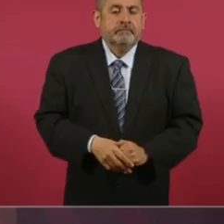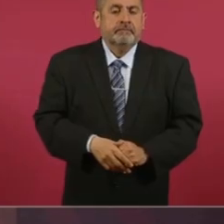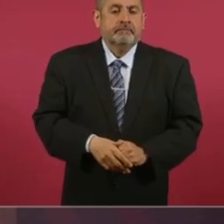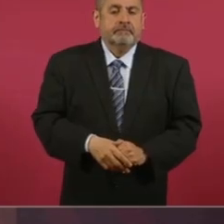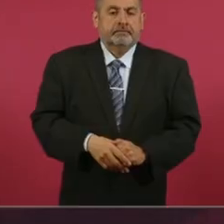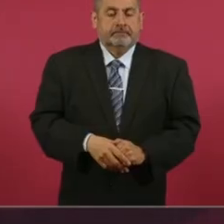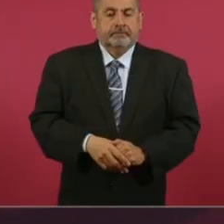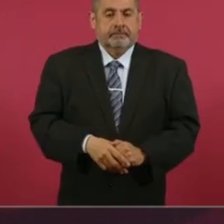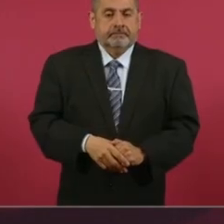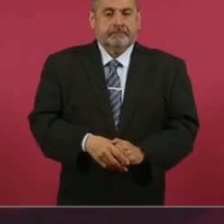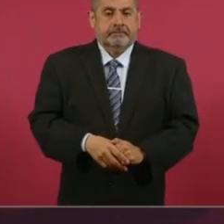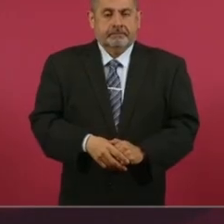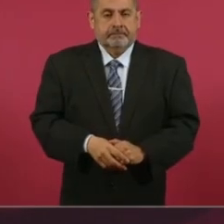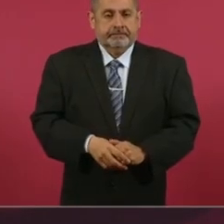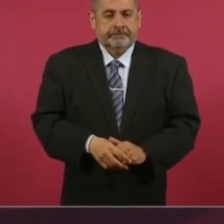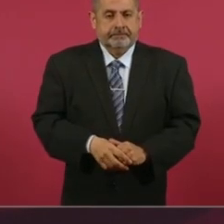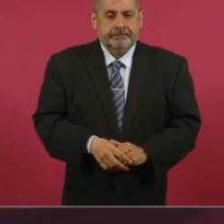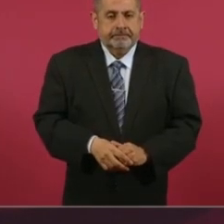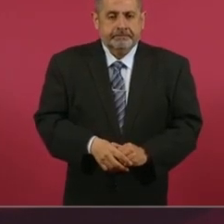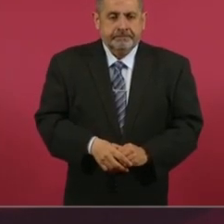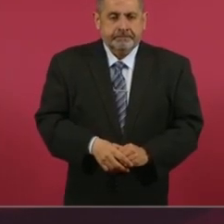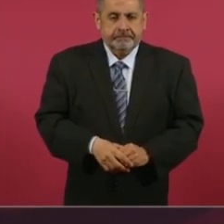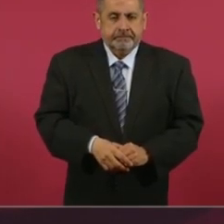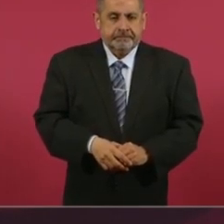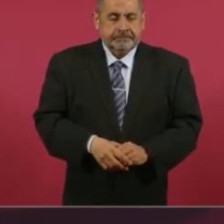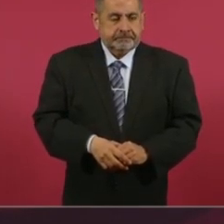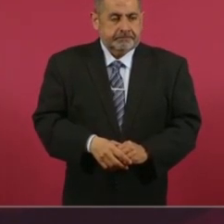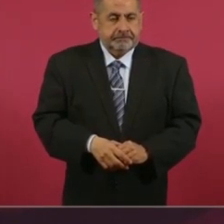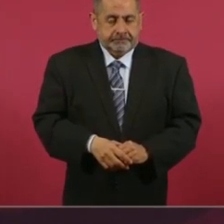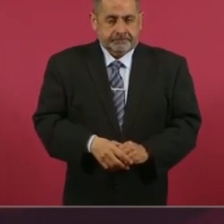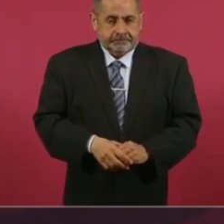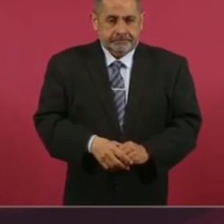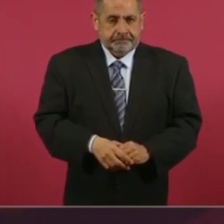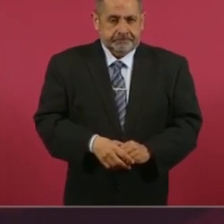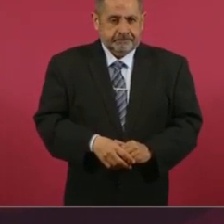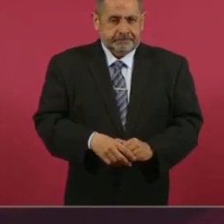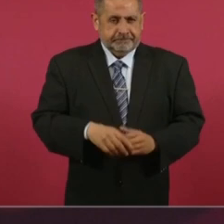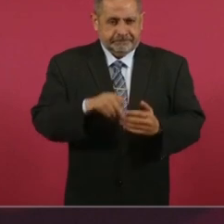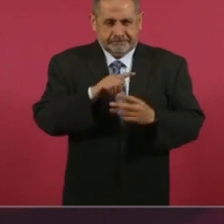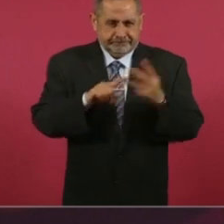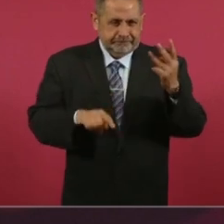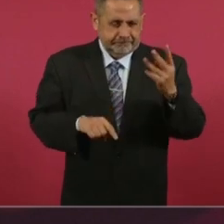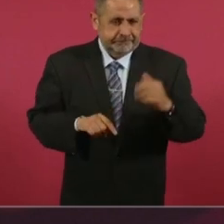O sea, los tres poderes